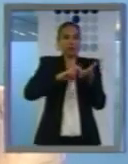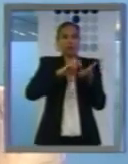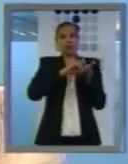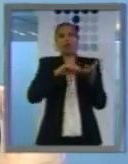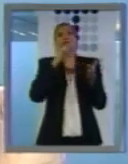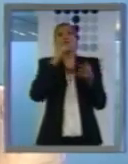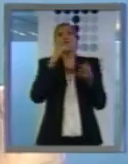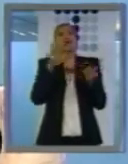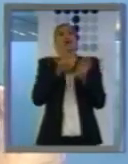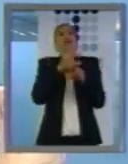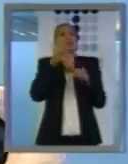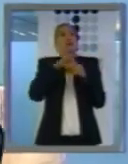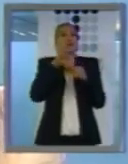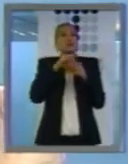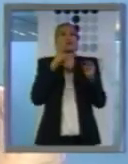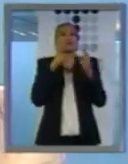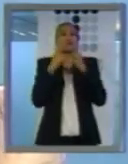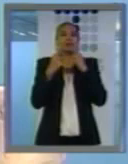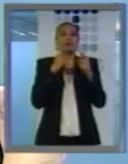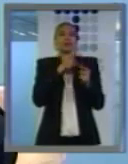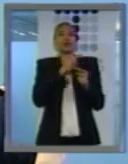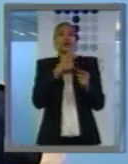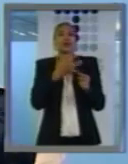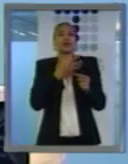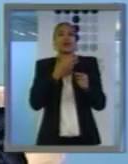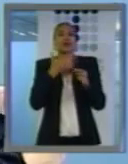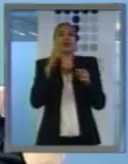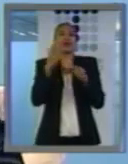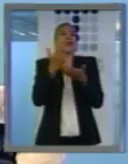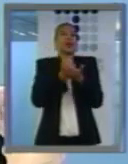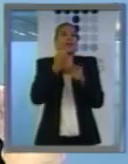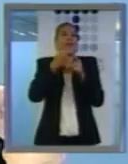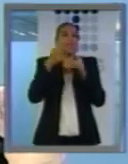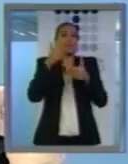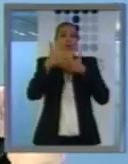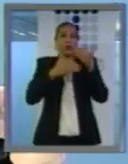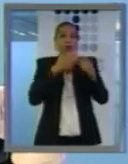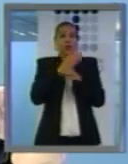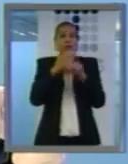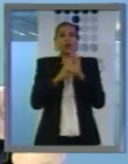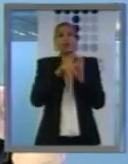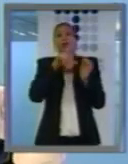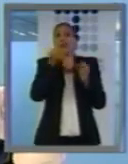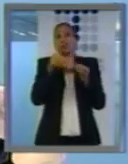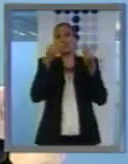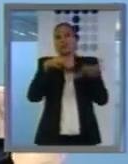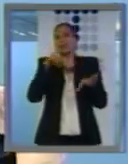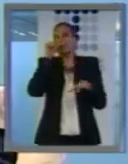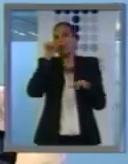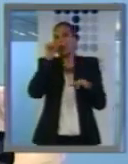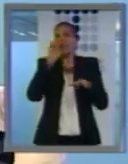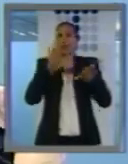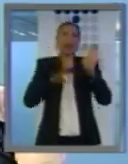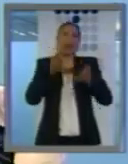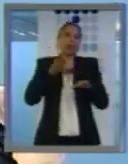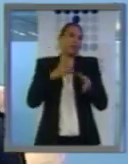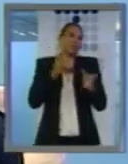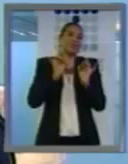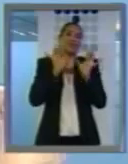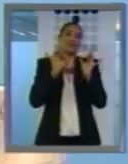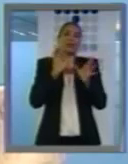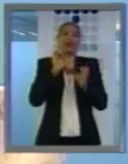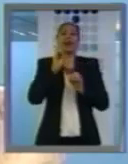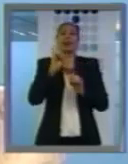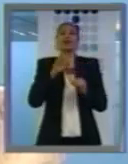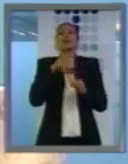organizar una elección que fue indiscutible y que nos dio alternancia en la presidencia. Luego las echamos a perder, es cierto. También hay